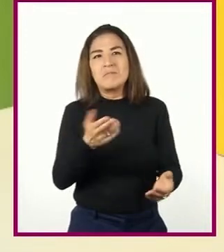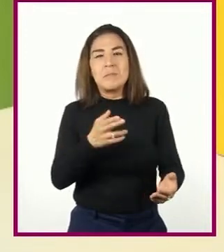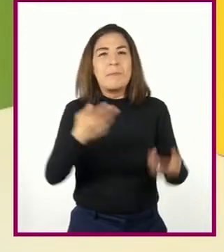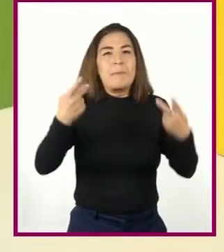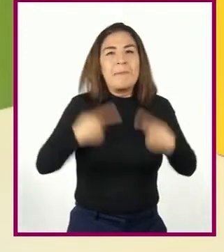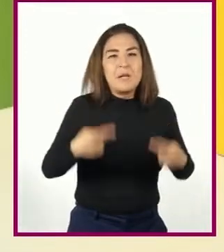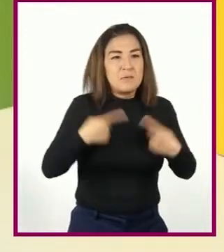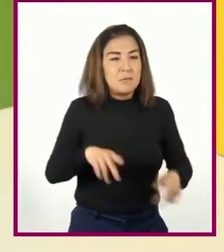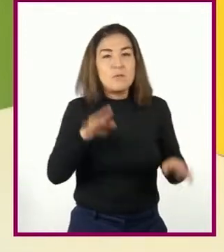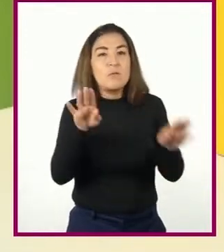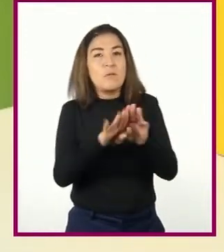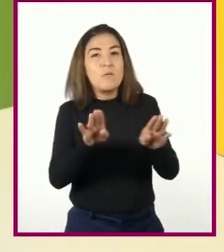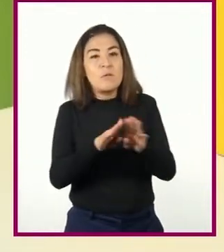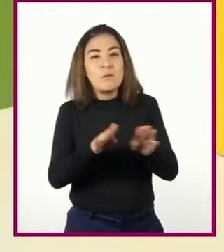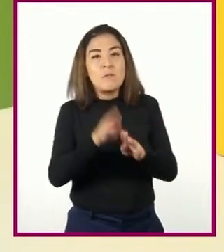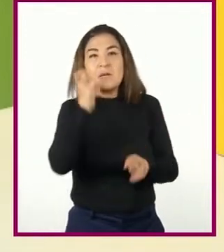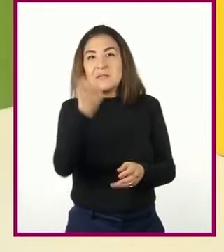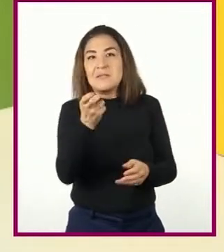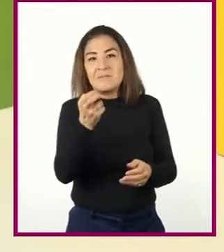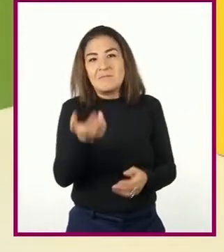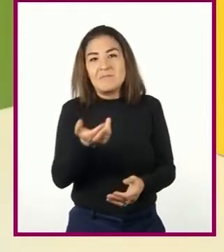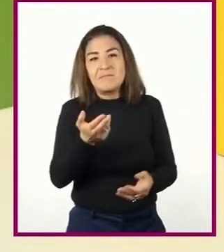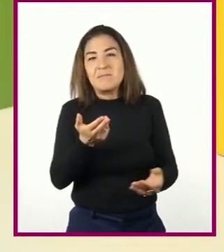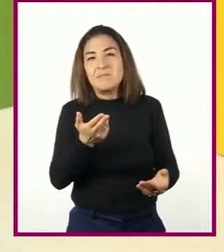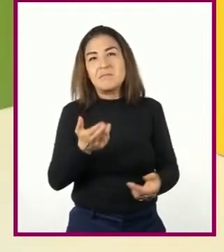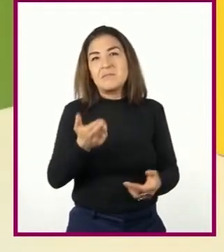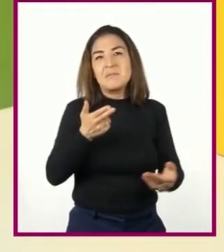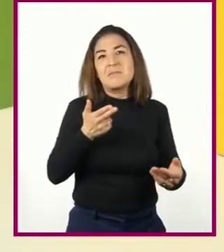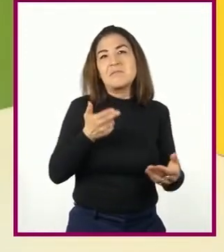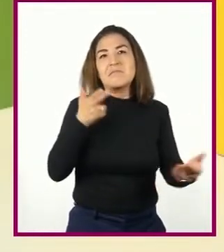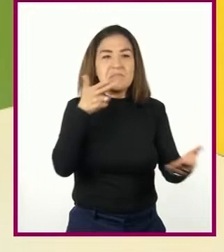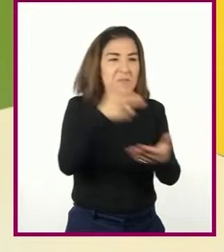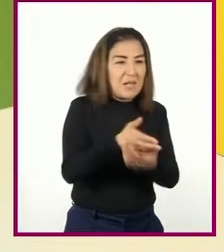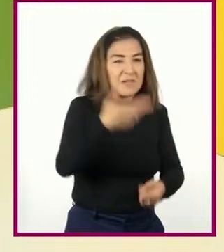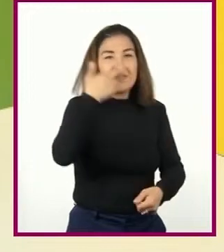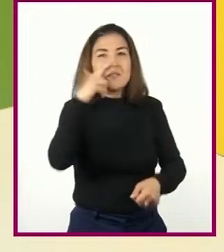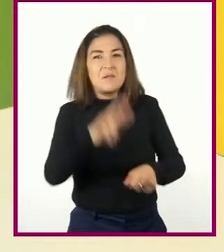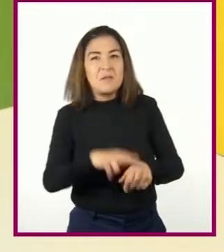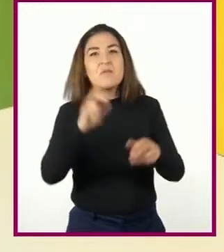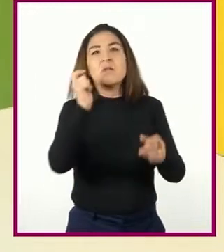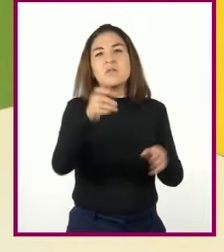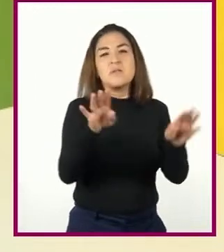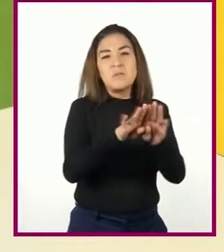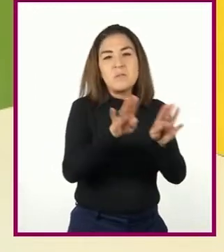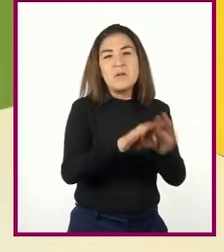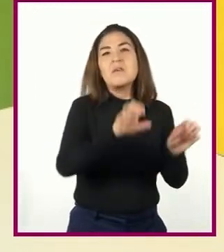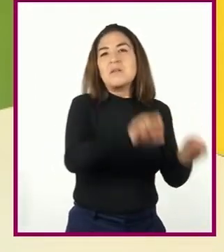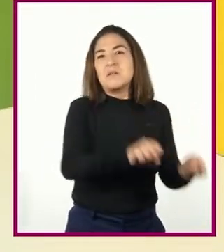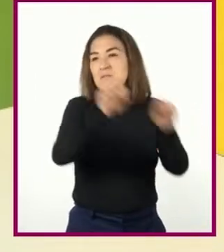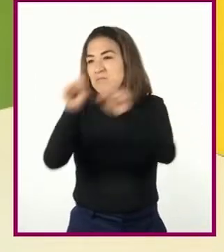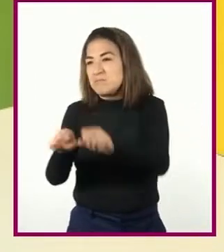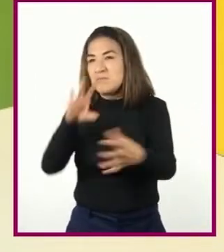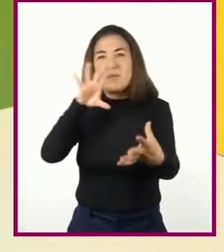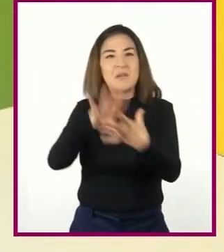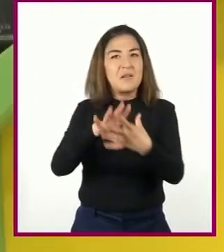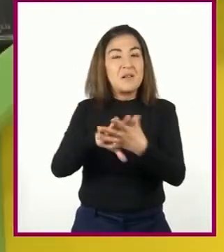persona pierde su libertad, en específico la libertad de tránsito al ser ingresada o ingresado en un